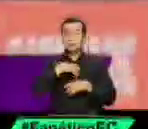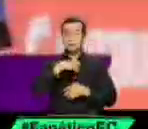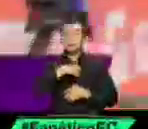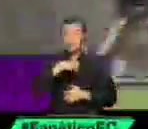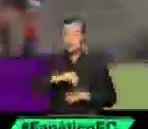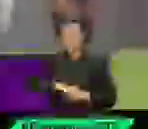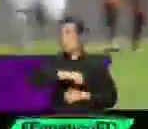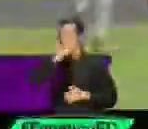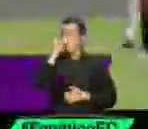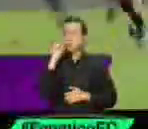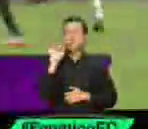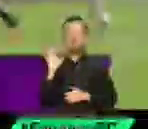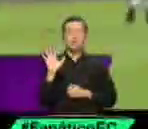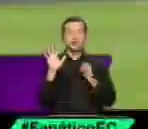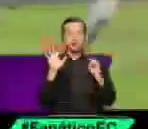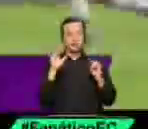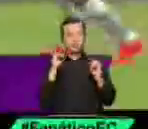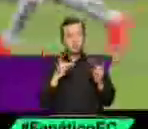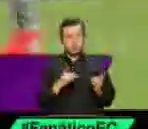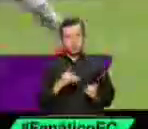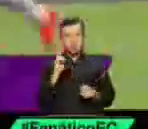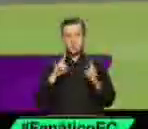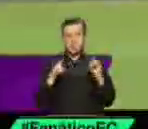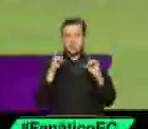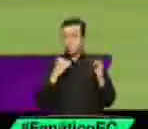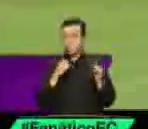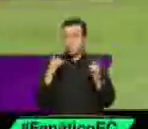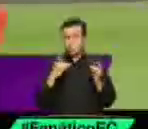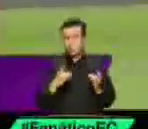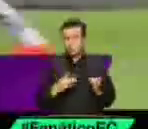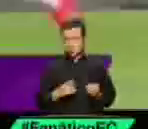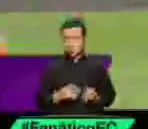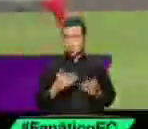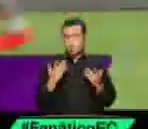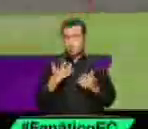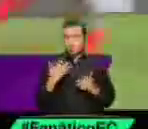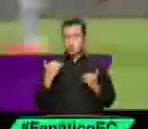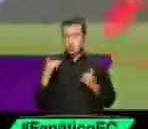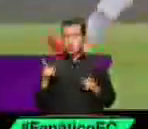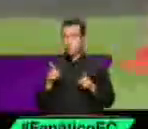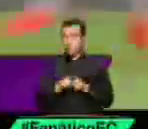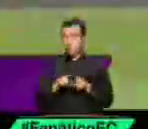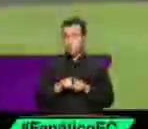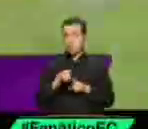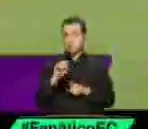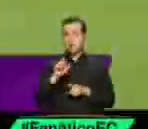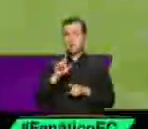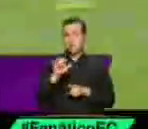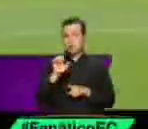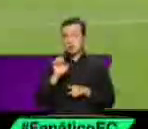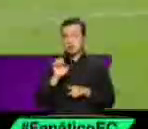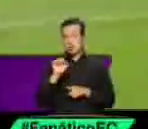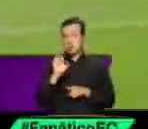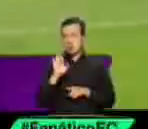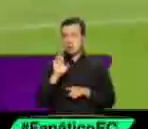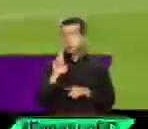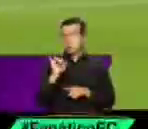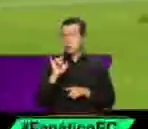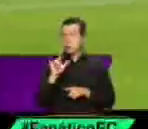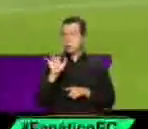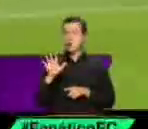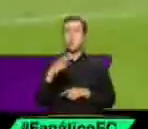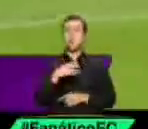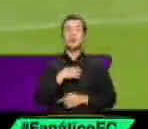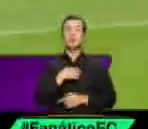por 5-0 a los albos, con anotaciones de varios jugadores que se encuentran en la plantilla actual, como Eli Esterilla. El elenco de